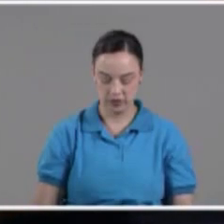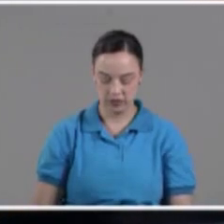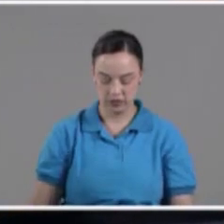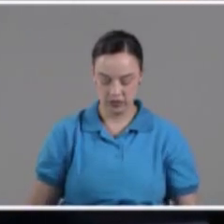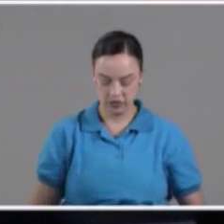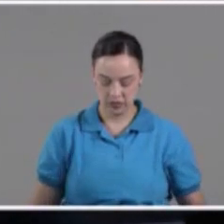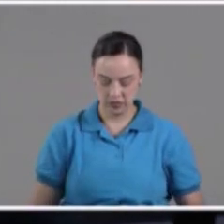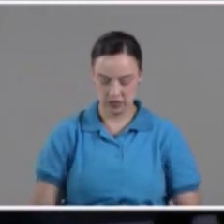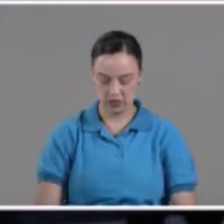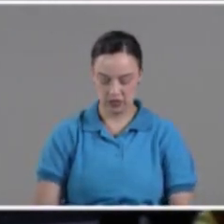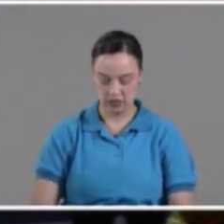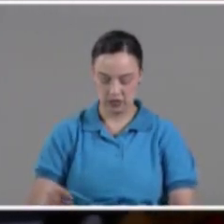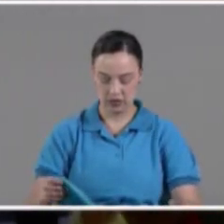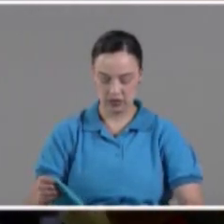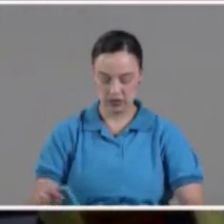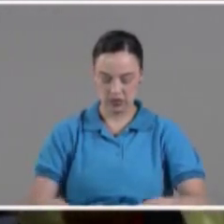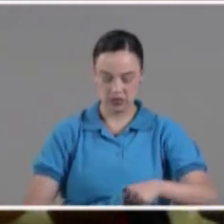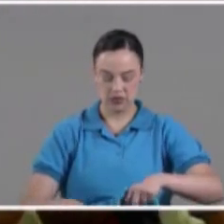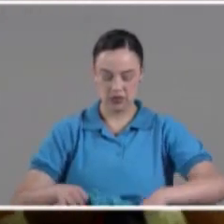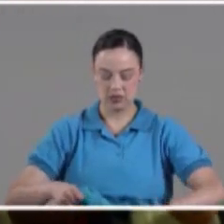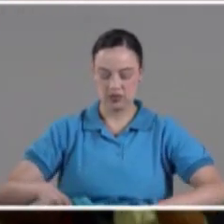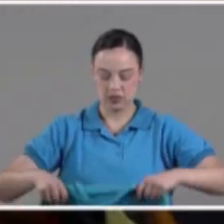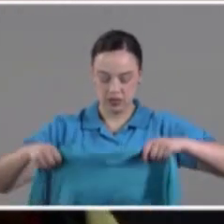quiero hacer un llamado